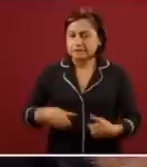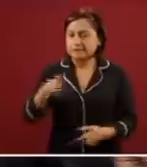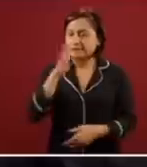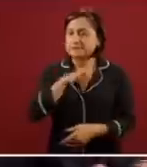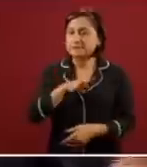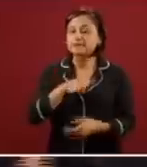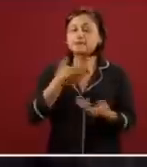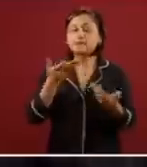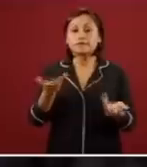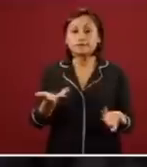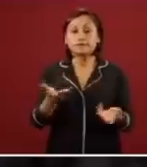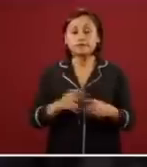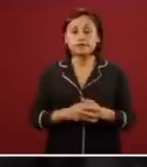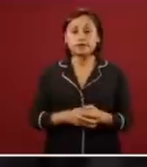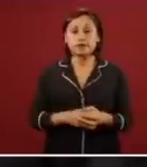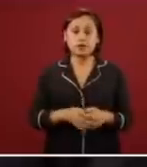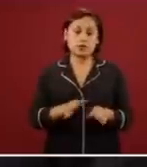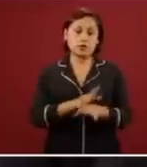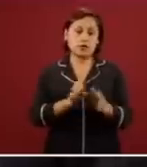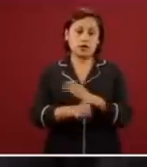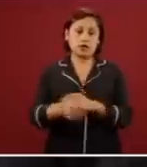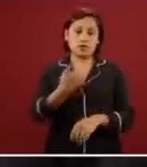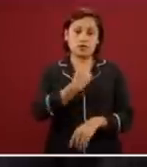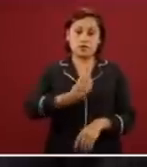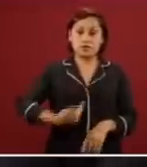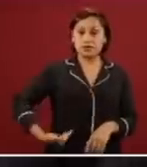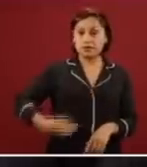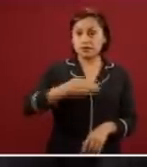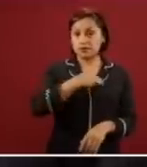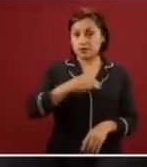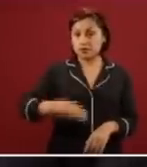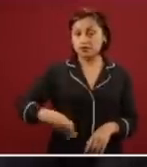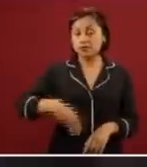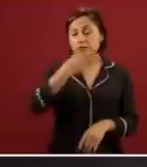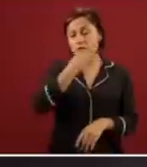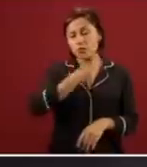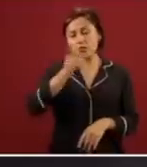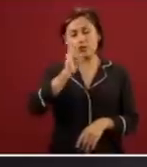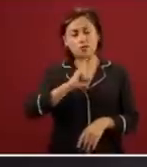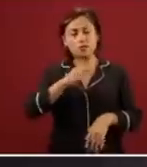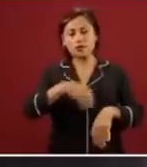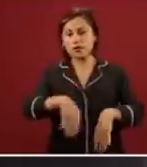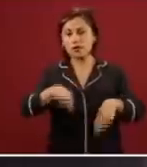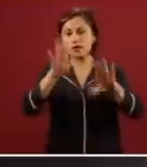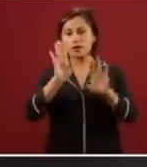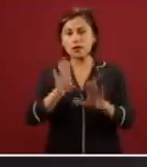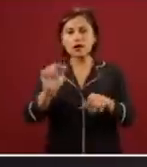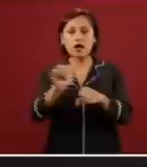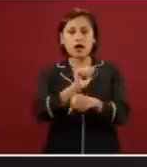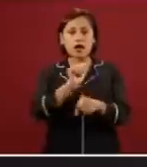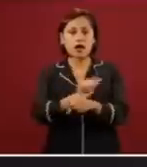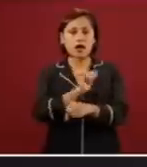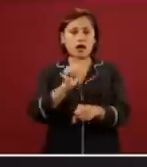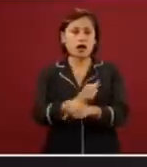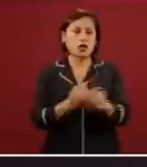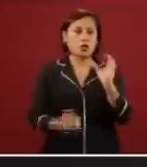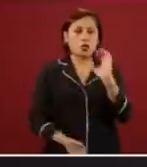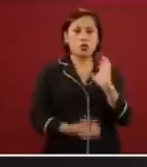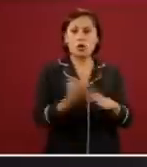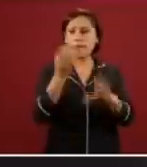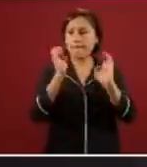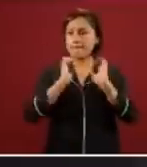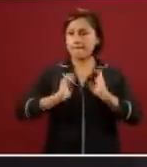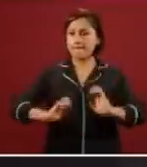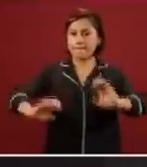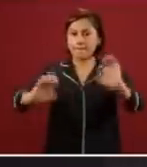andan los presidentes municipales, hombres o mujeres, en caravanas. Si ya compraron carros nuevos, pues